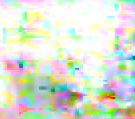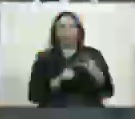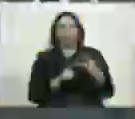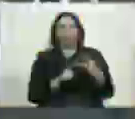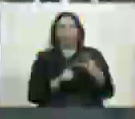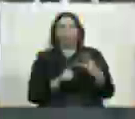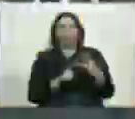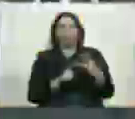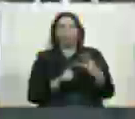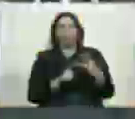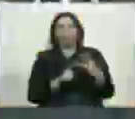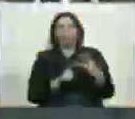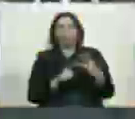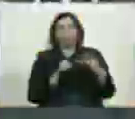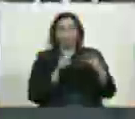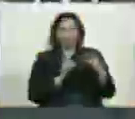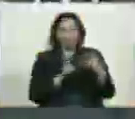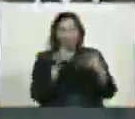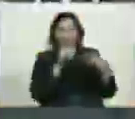Giuseppe Alessandrello, almirante